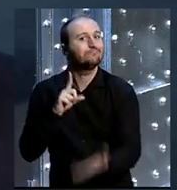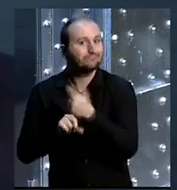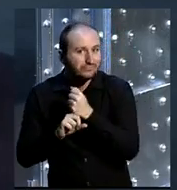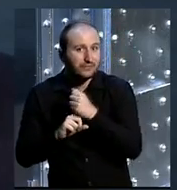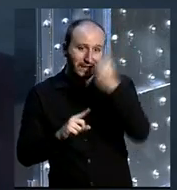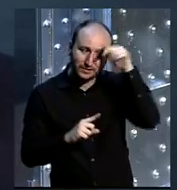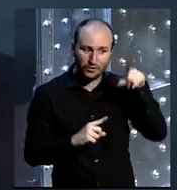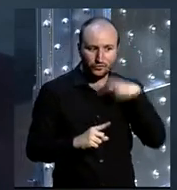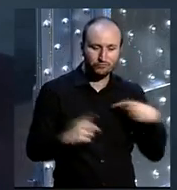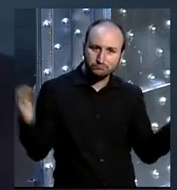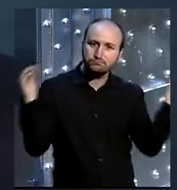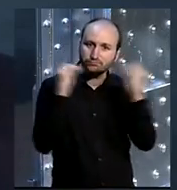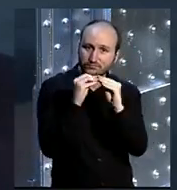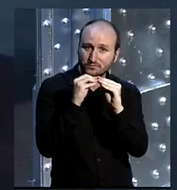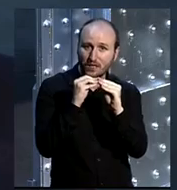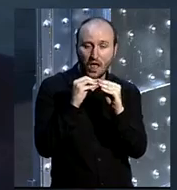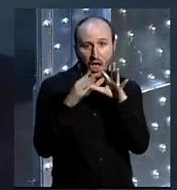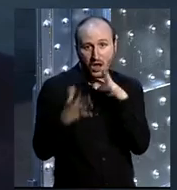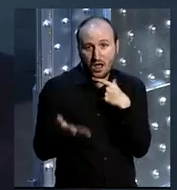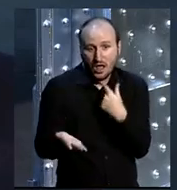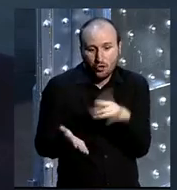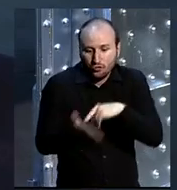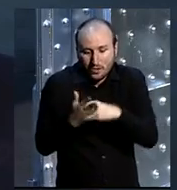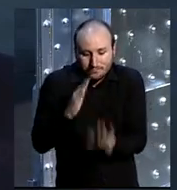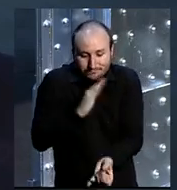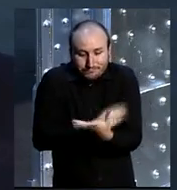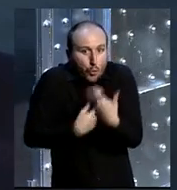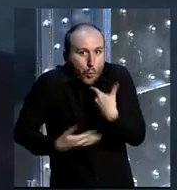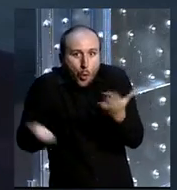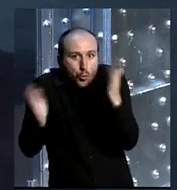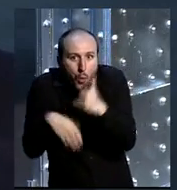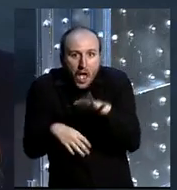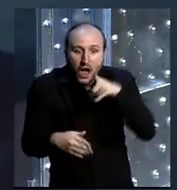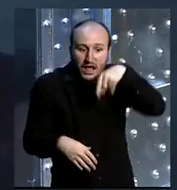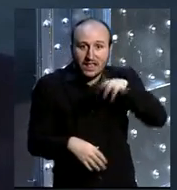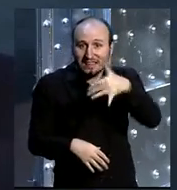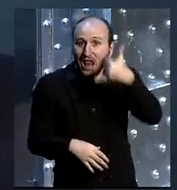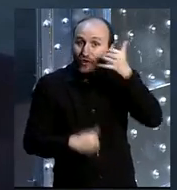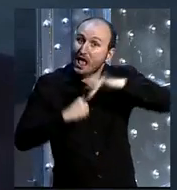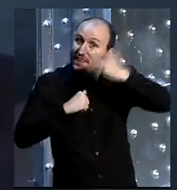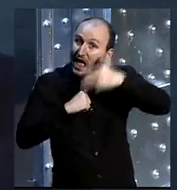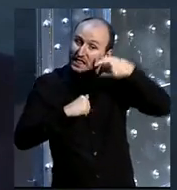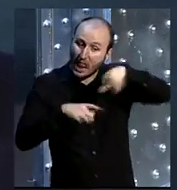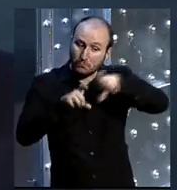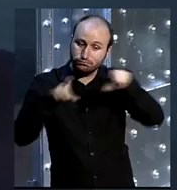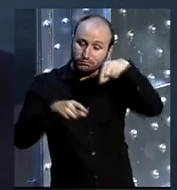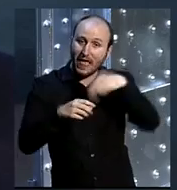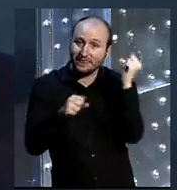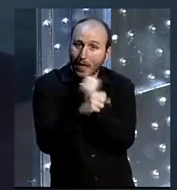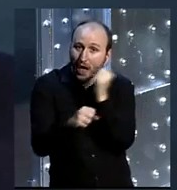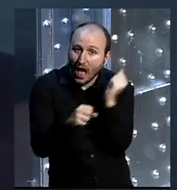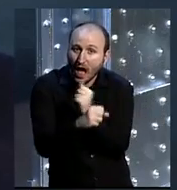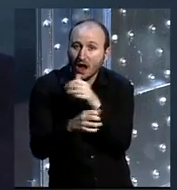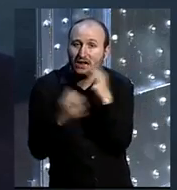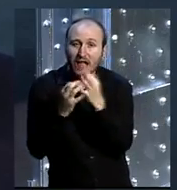acuerdo, pues no hay todavía una solución. Nosotros en Telefónica Digital estamos trabajando en encontrar